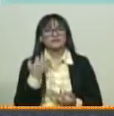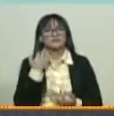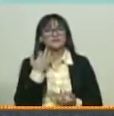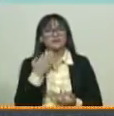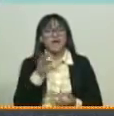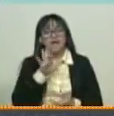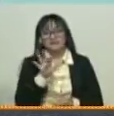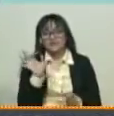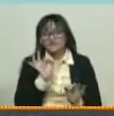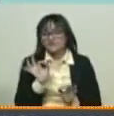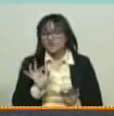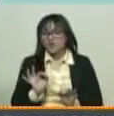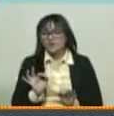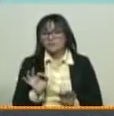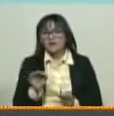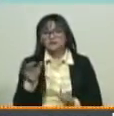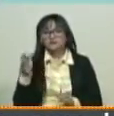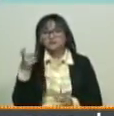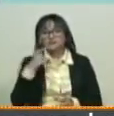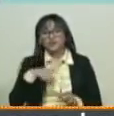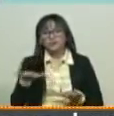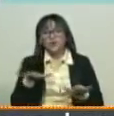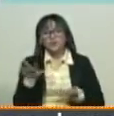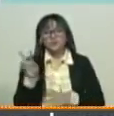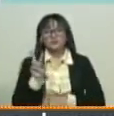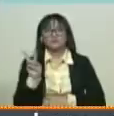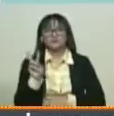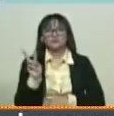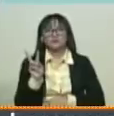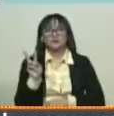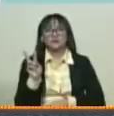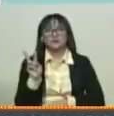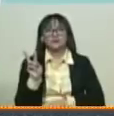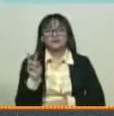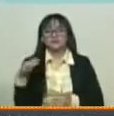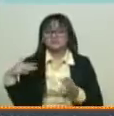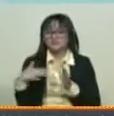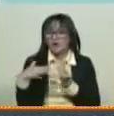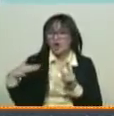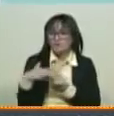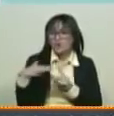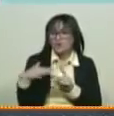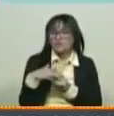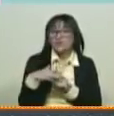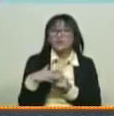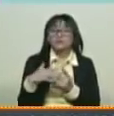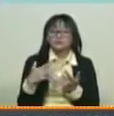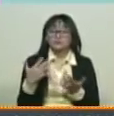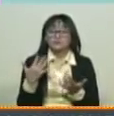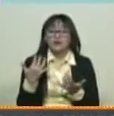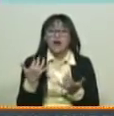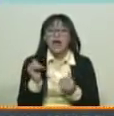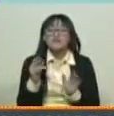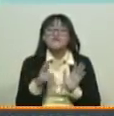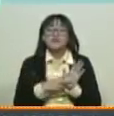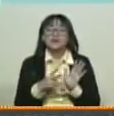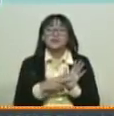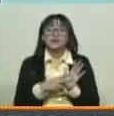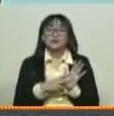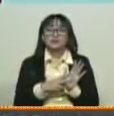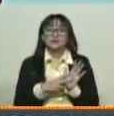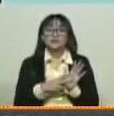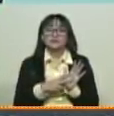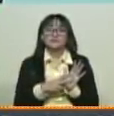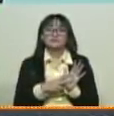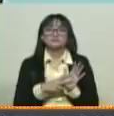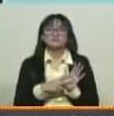Somos Venezuela, porque frente al linchamiento mediático, frente a la mentira y a la falsaria, está la realidad. Basta solamente por